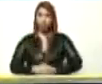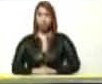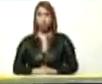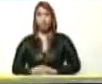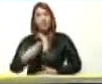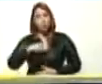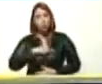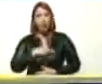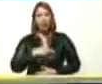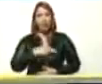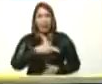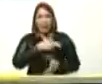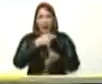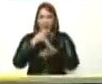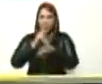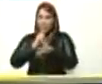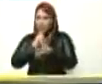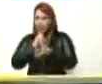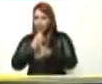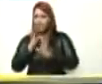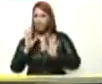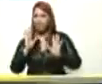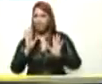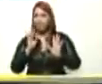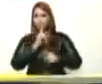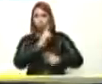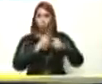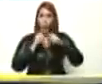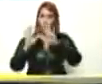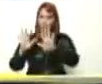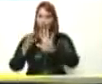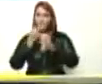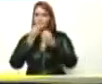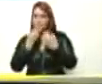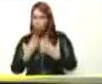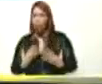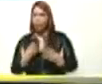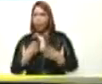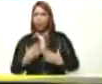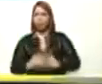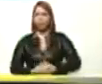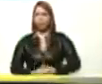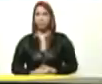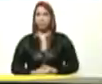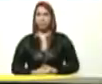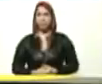es nuestra arma secreta, si el uno por diez, es tan bueno, Cristóbal Jiménez,